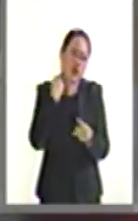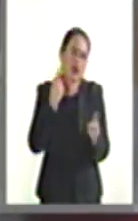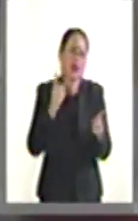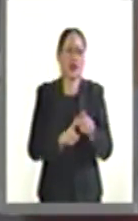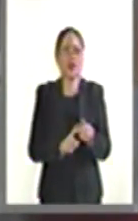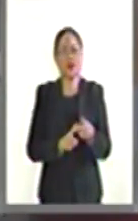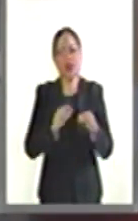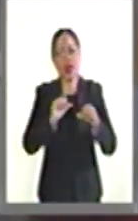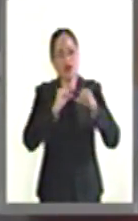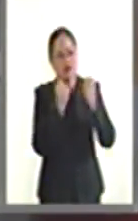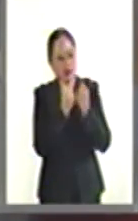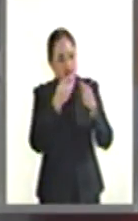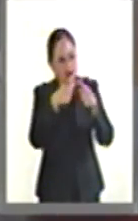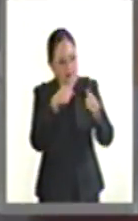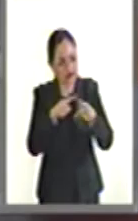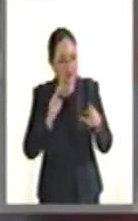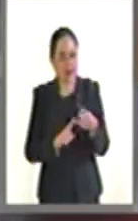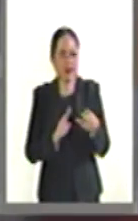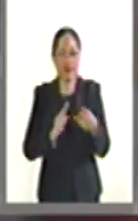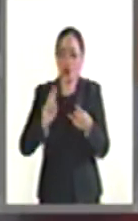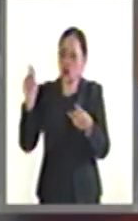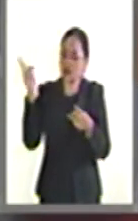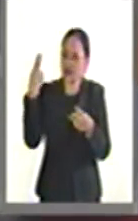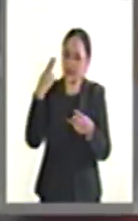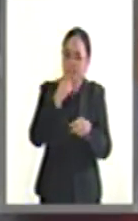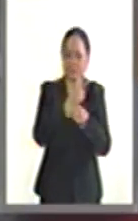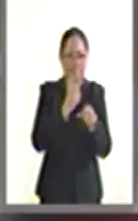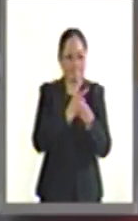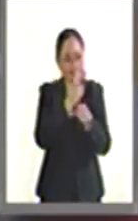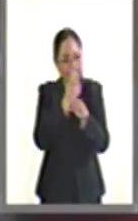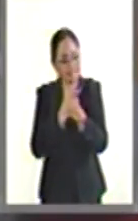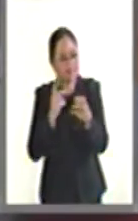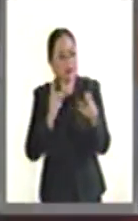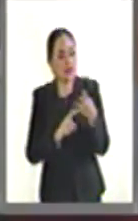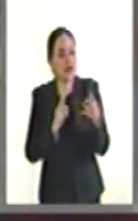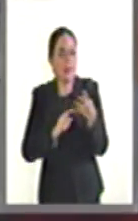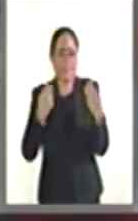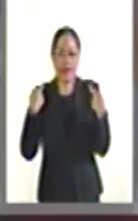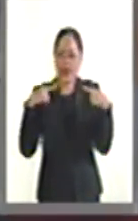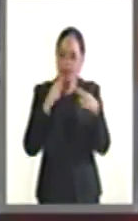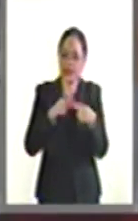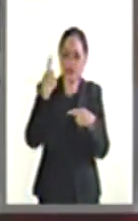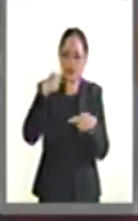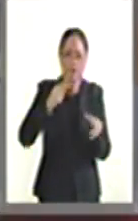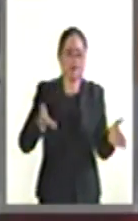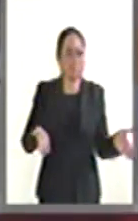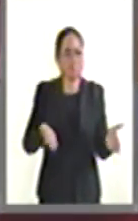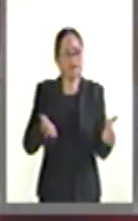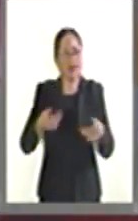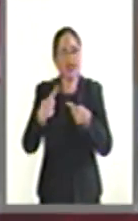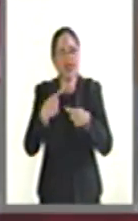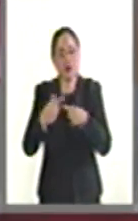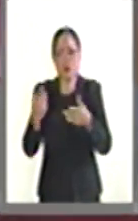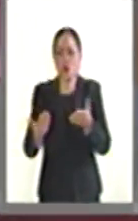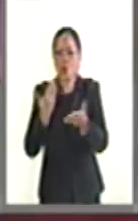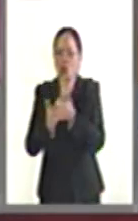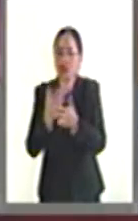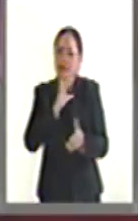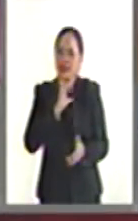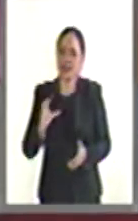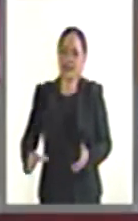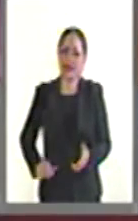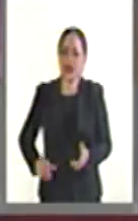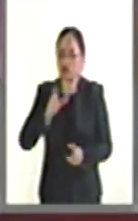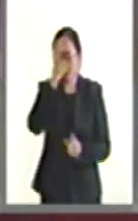la sociedad civil, a las universidades y académicos a proponer candidatos